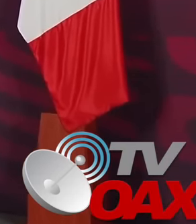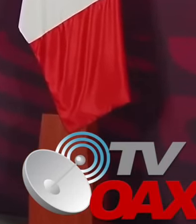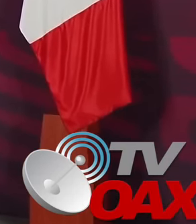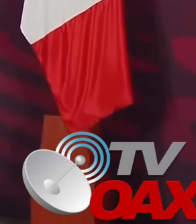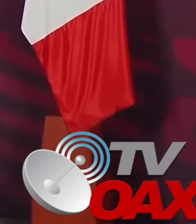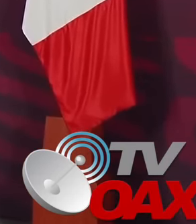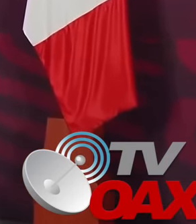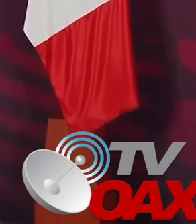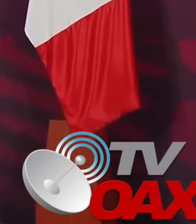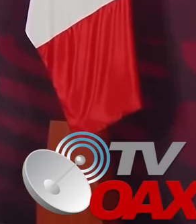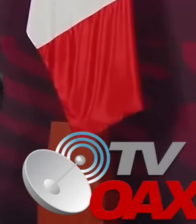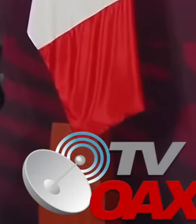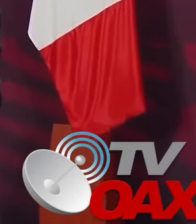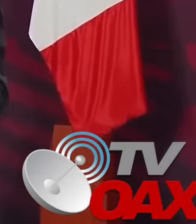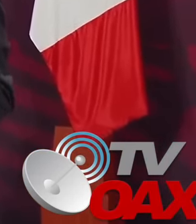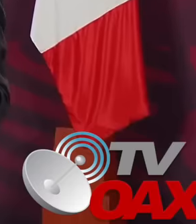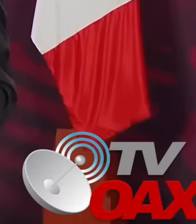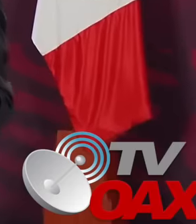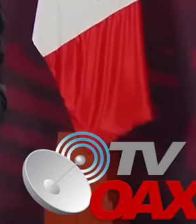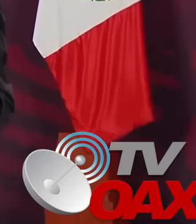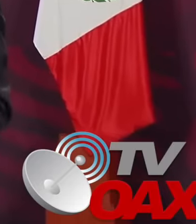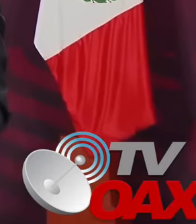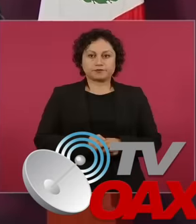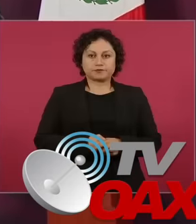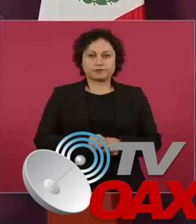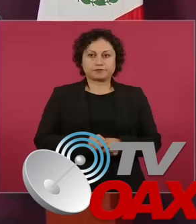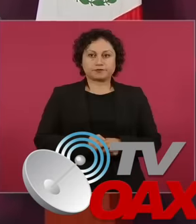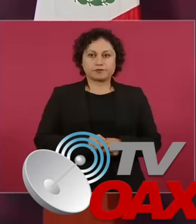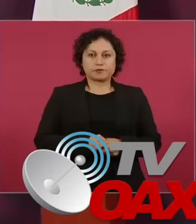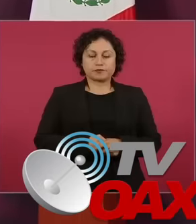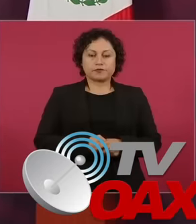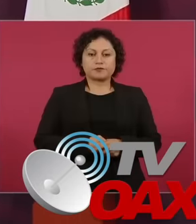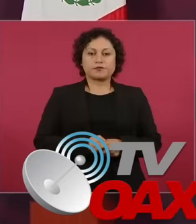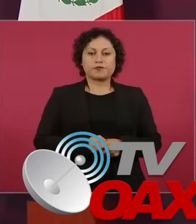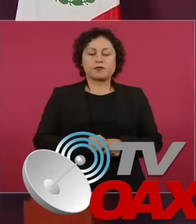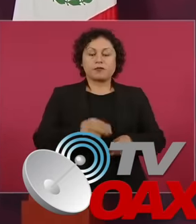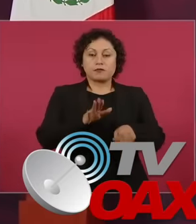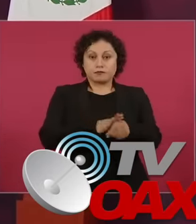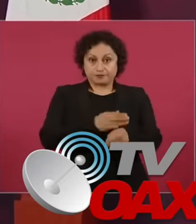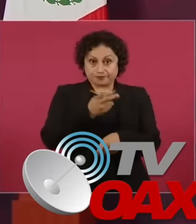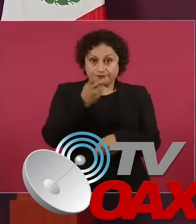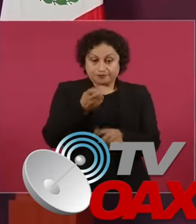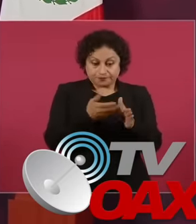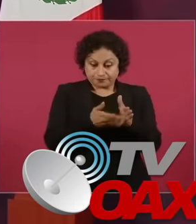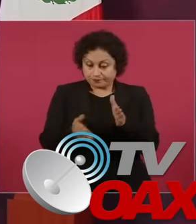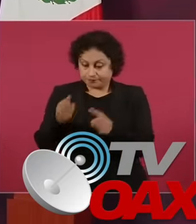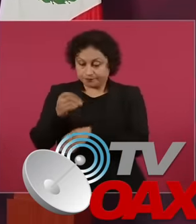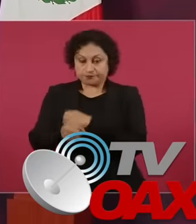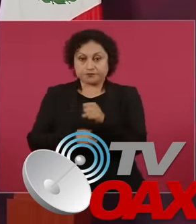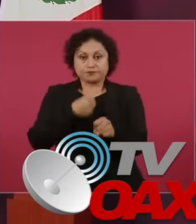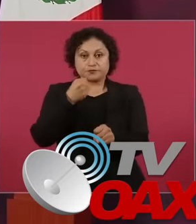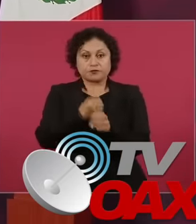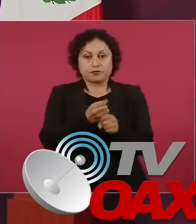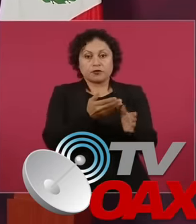Por eso, en el primer semestre del año, el sur-sureste